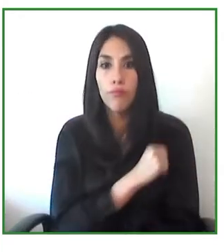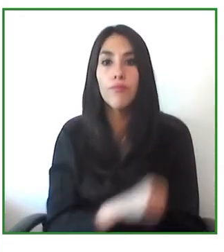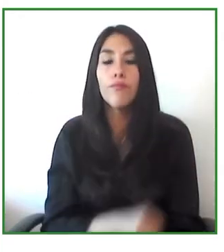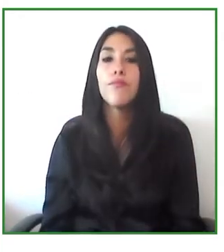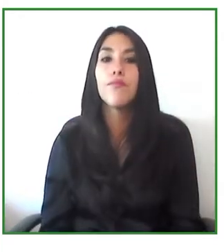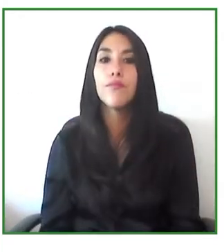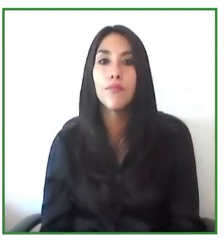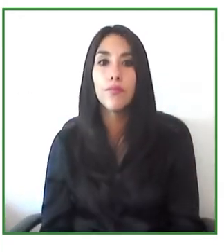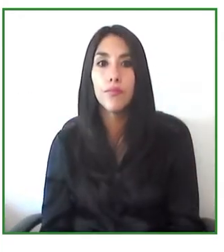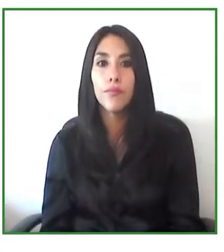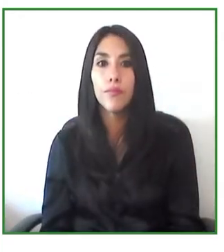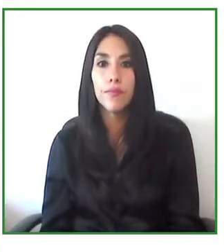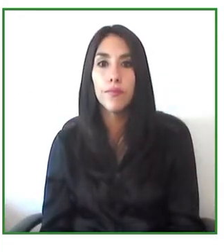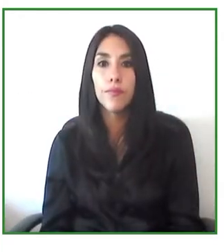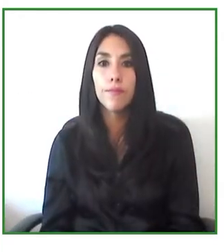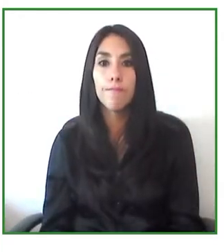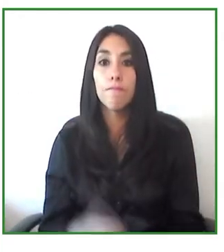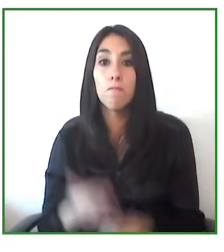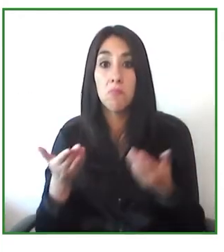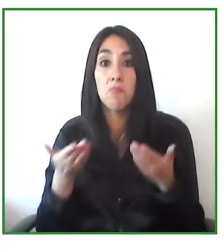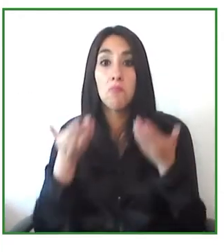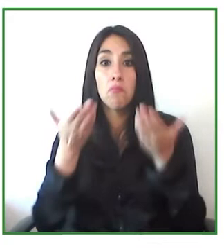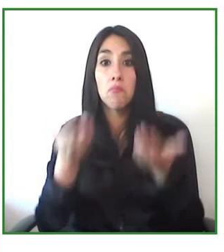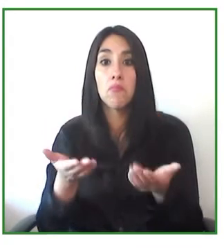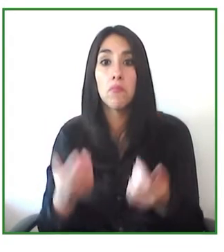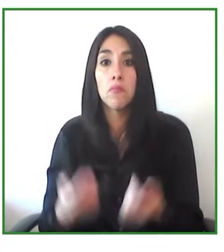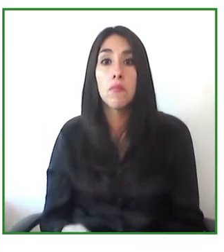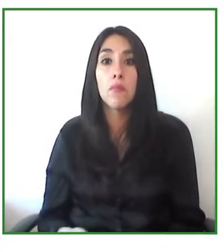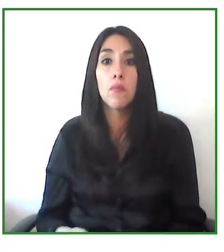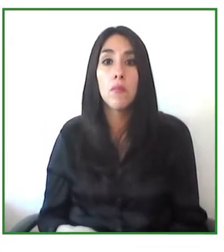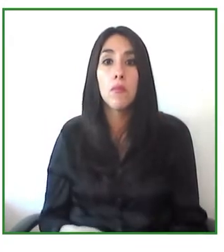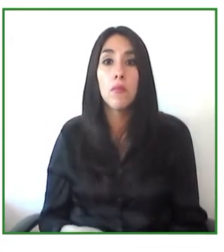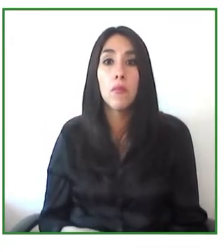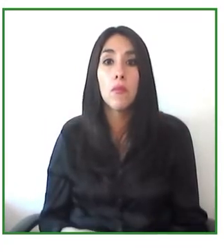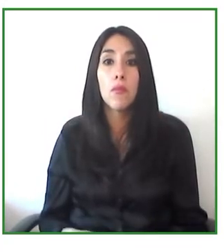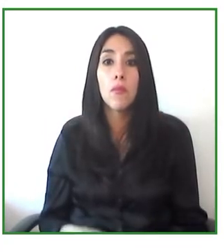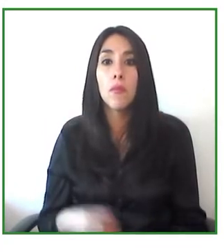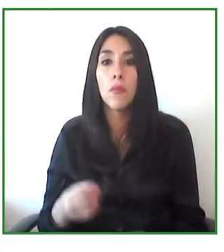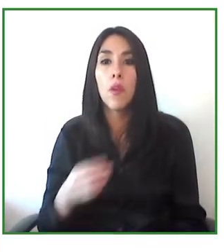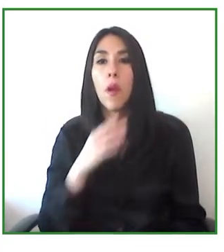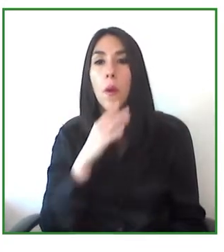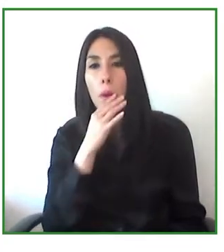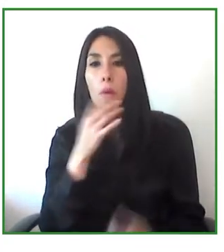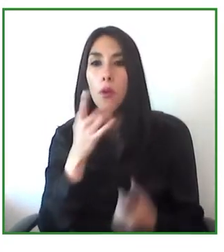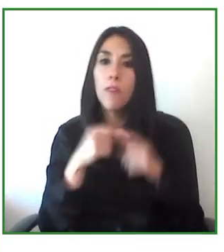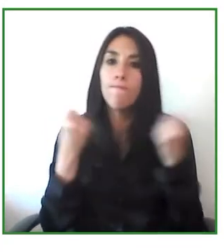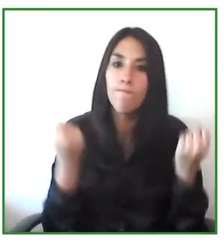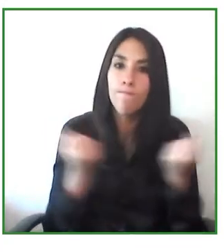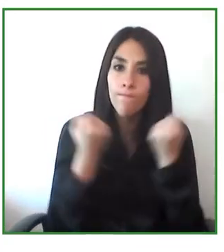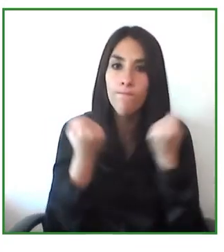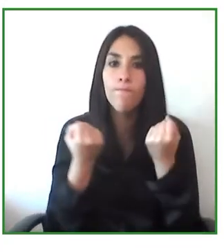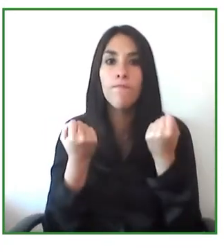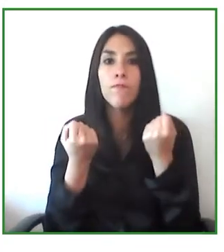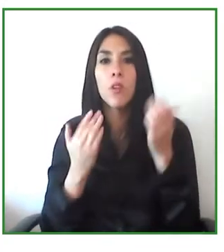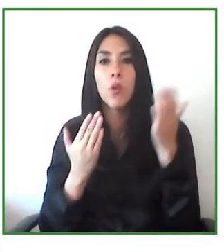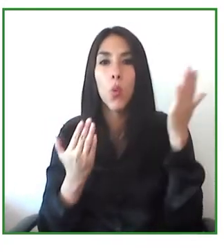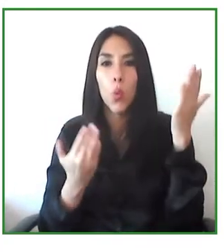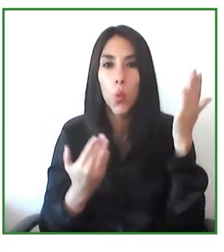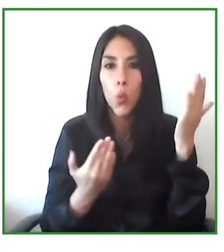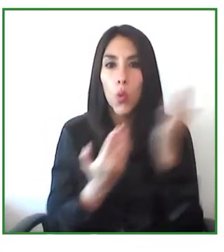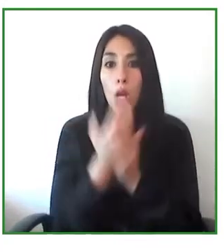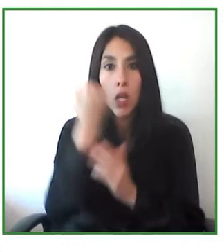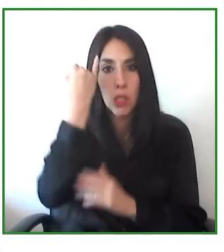una voz de impulso a estas nuevas iniciativas que se van a implementar en Santiago de